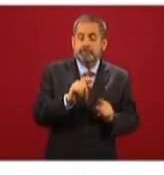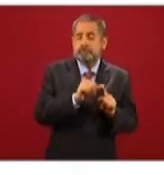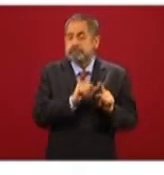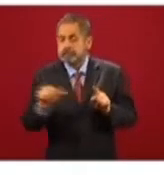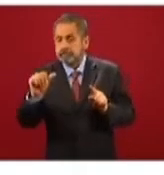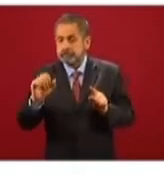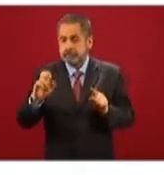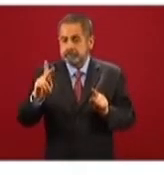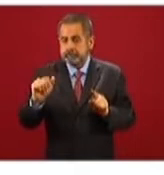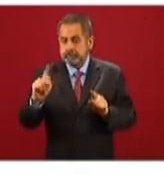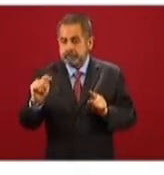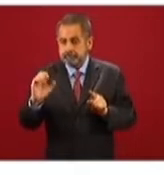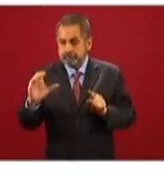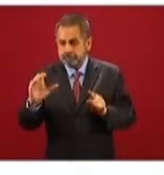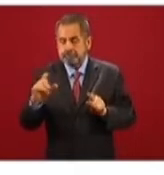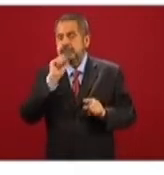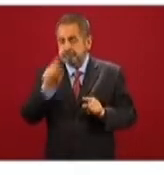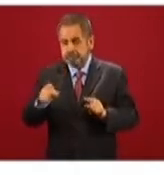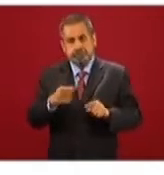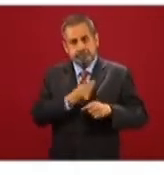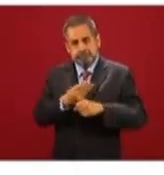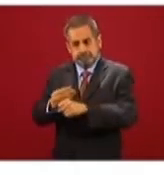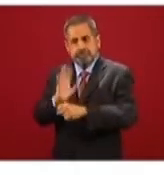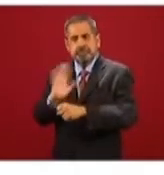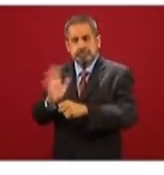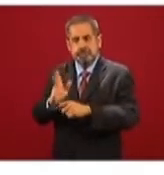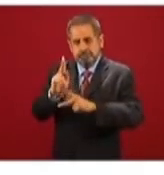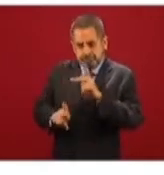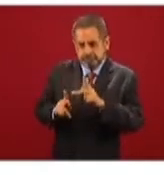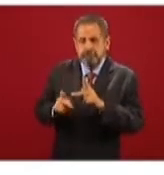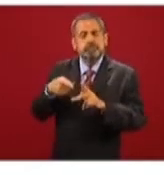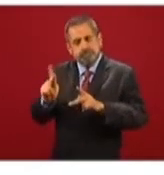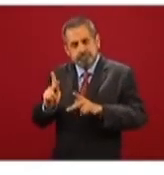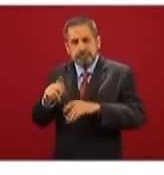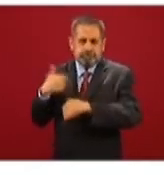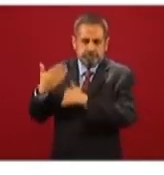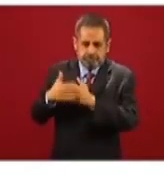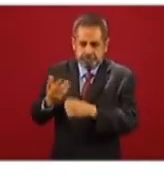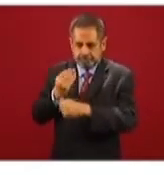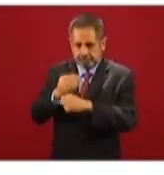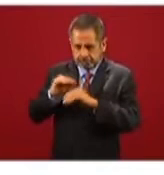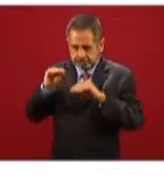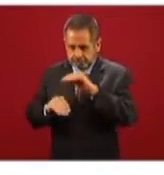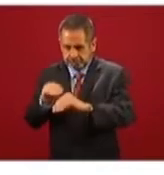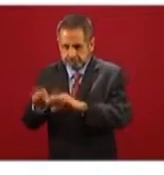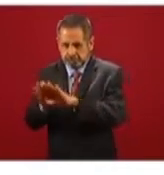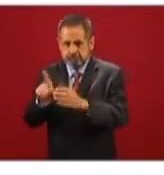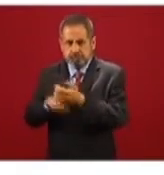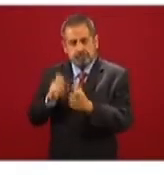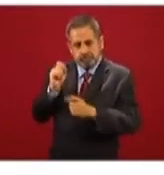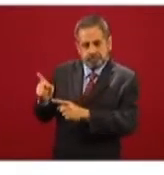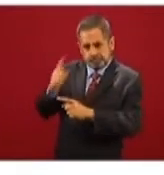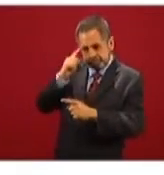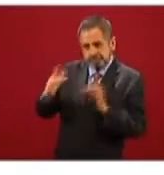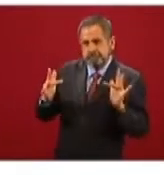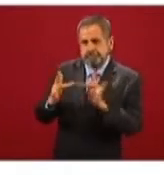ven por acá, en donde ya está construida esta parte y hace falta terminar de aquí abajo y esta zona de aquí para